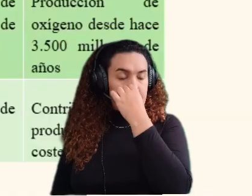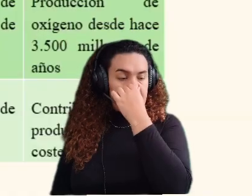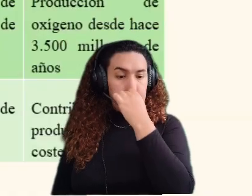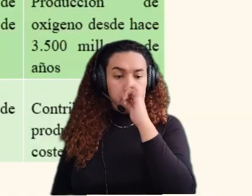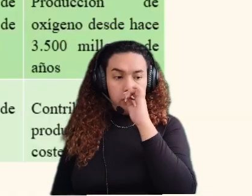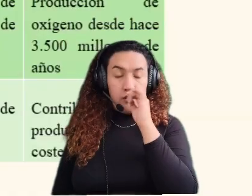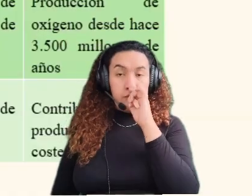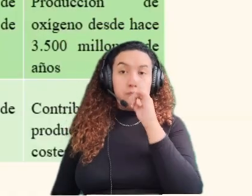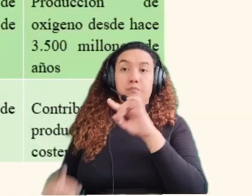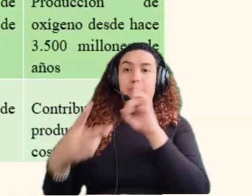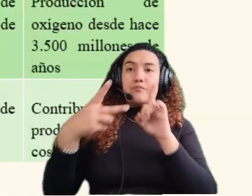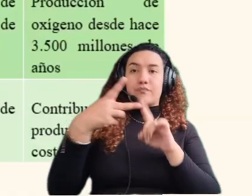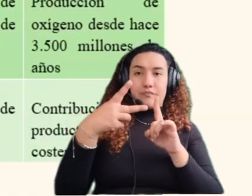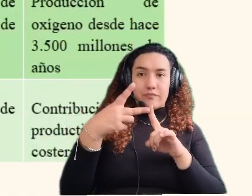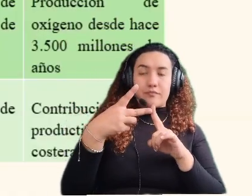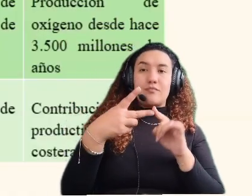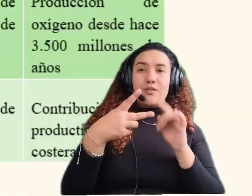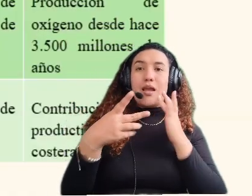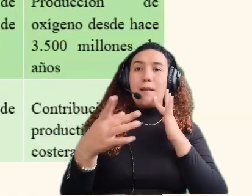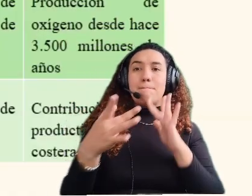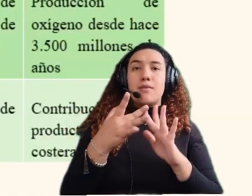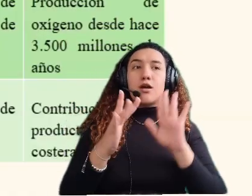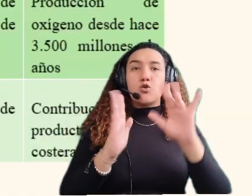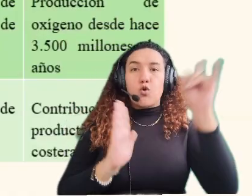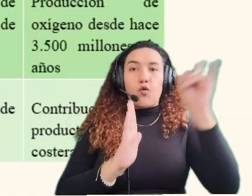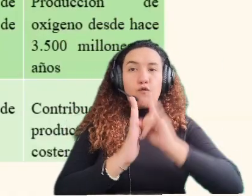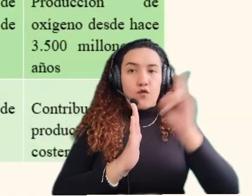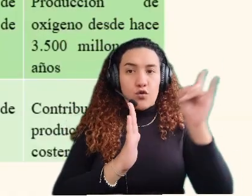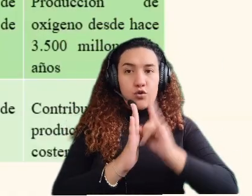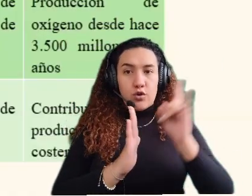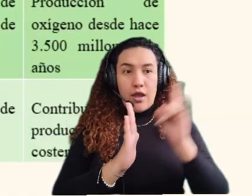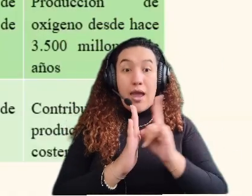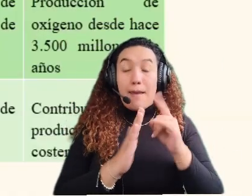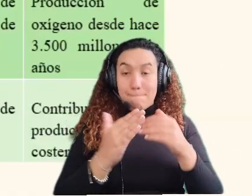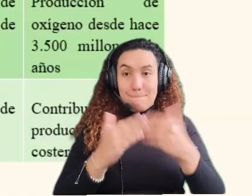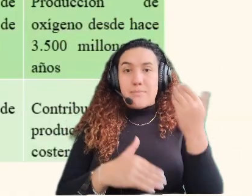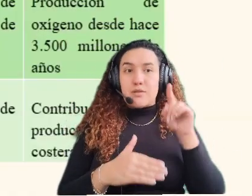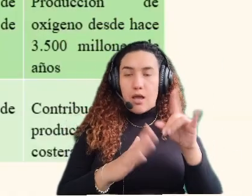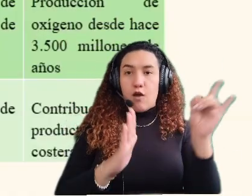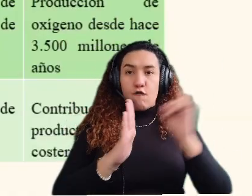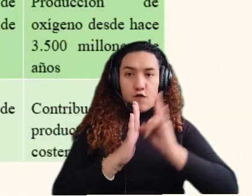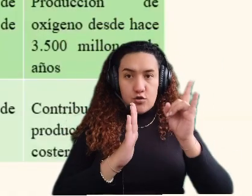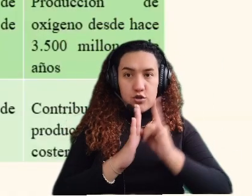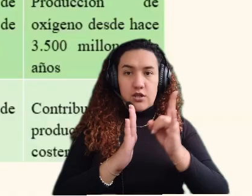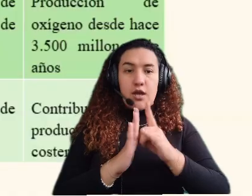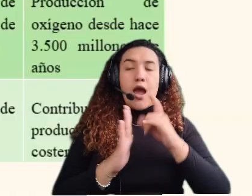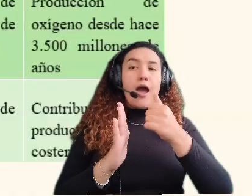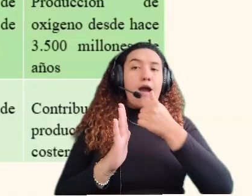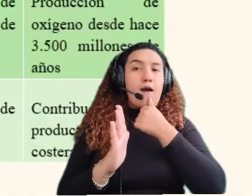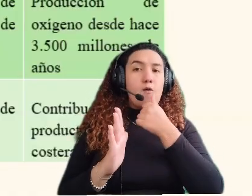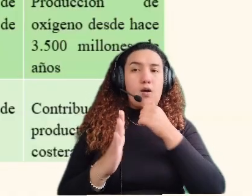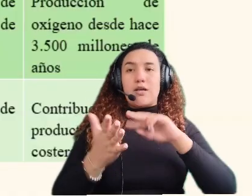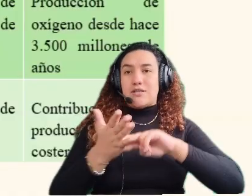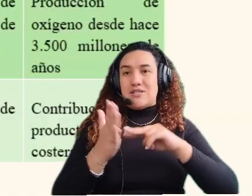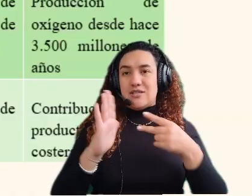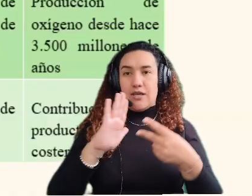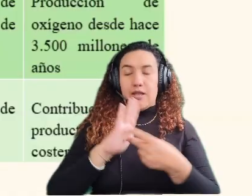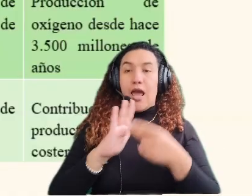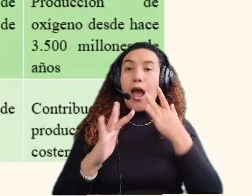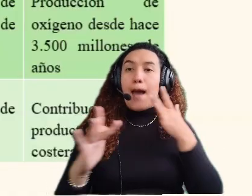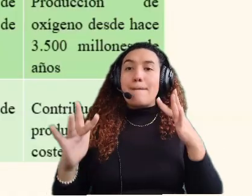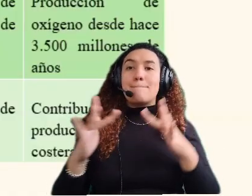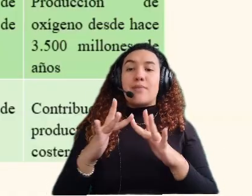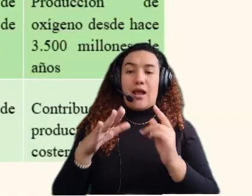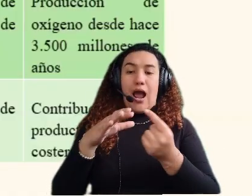que es la energía lumínica capturada inicial en la fotosíntesis, donde inicia la fotosíntesis del agua,